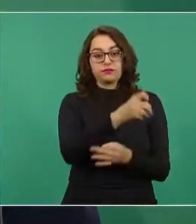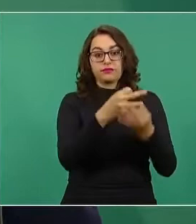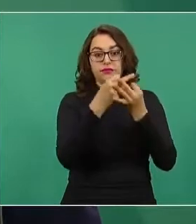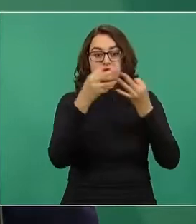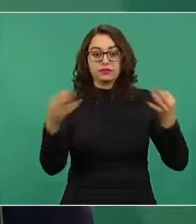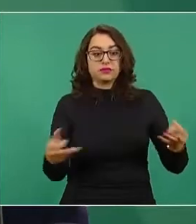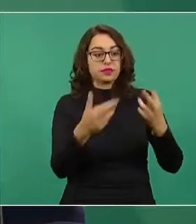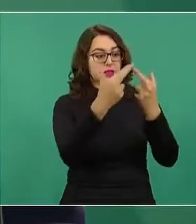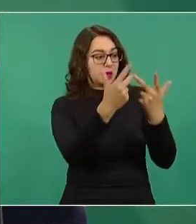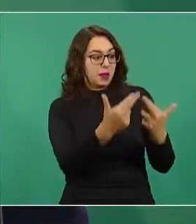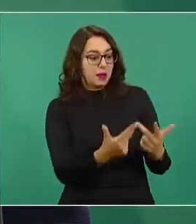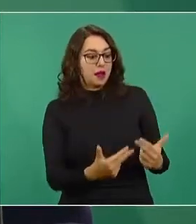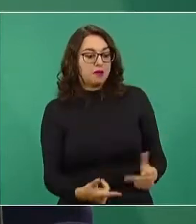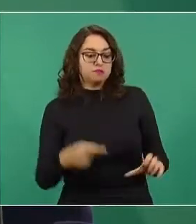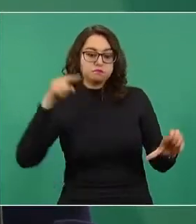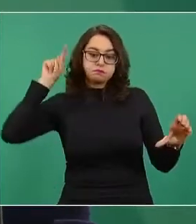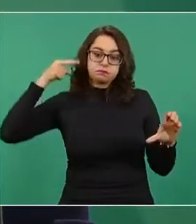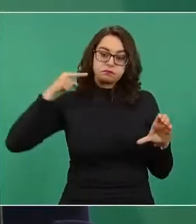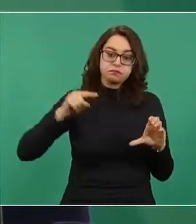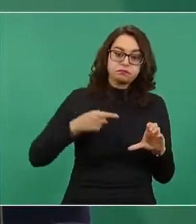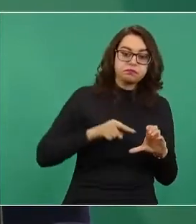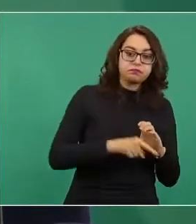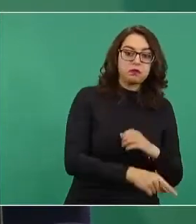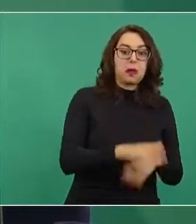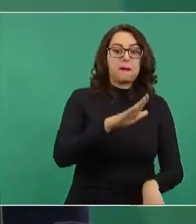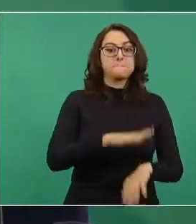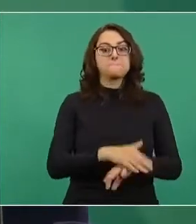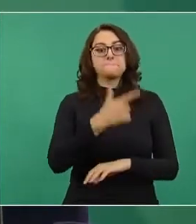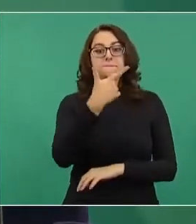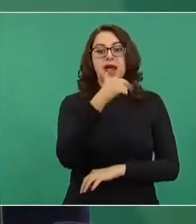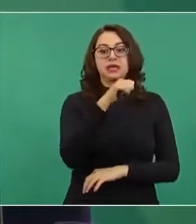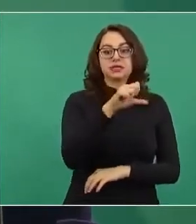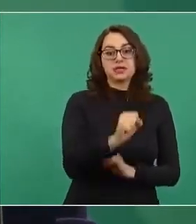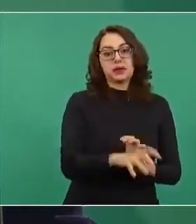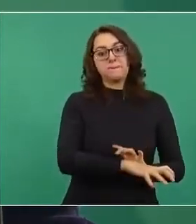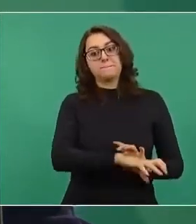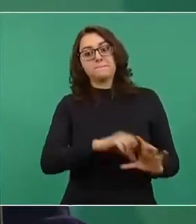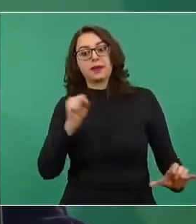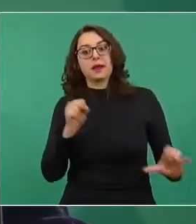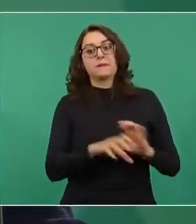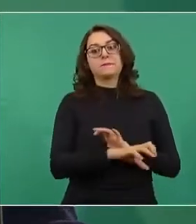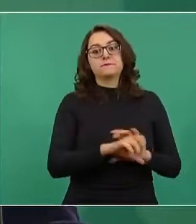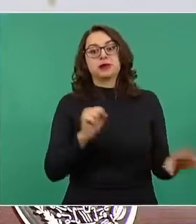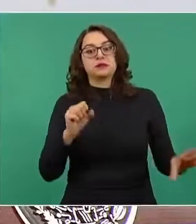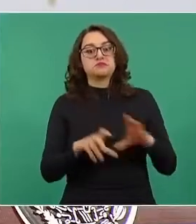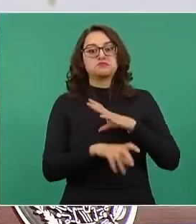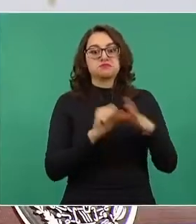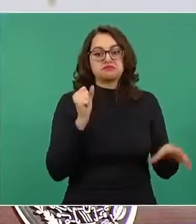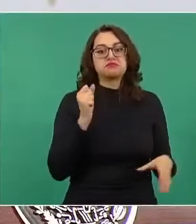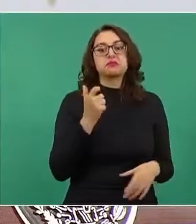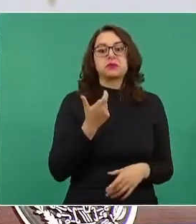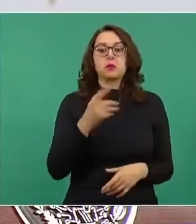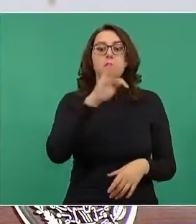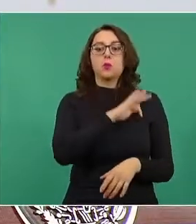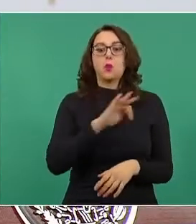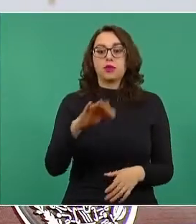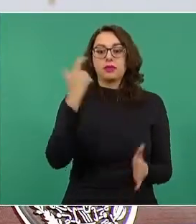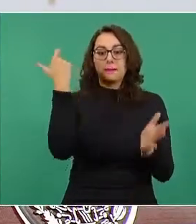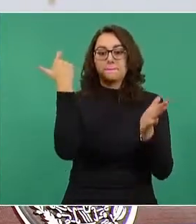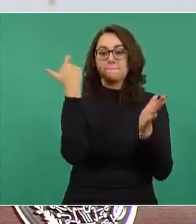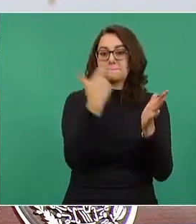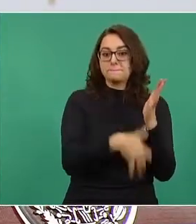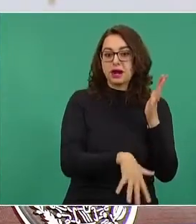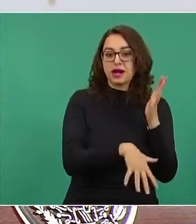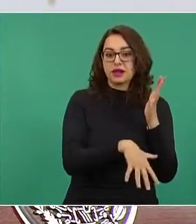empiezan a extraer más gas, se cae el precio del gas.